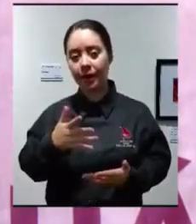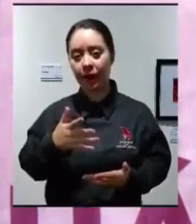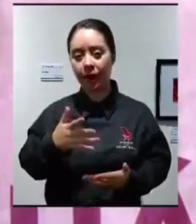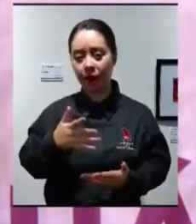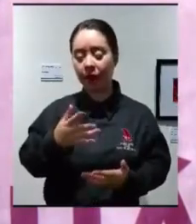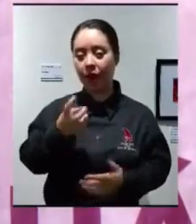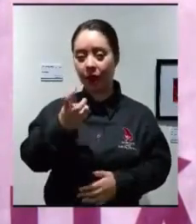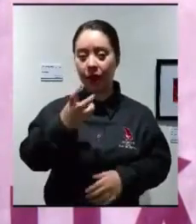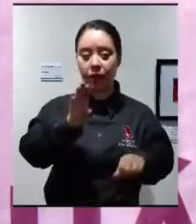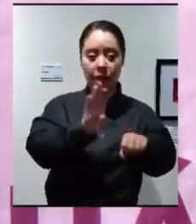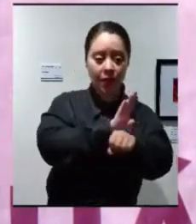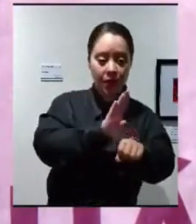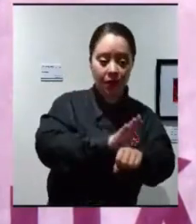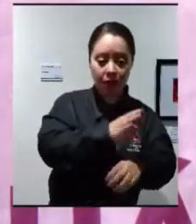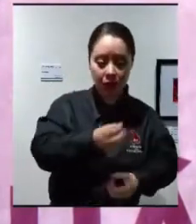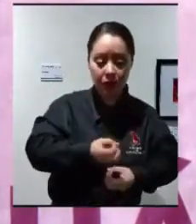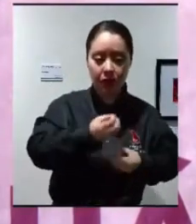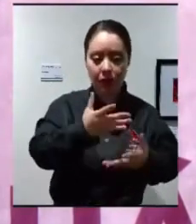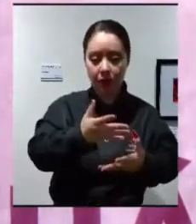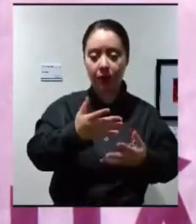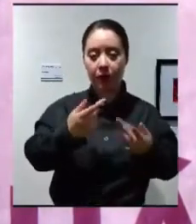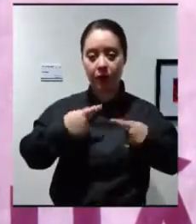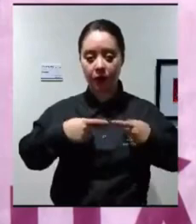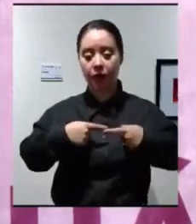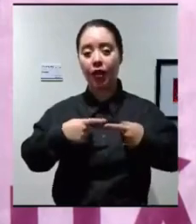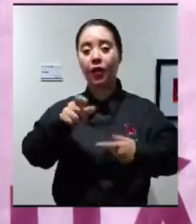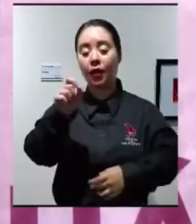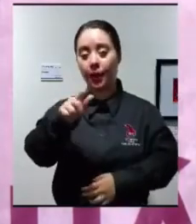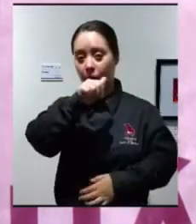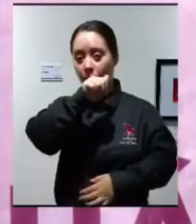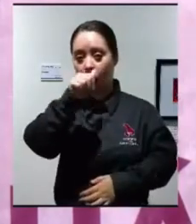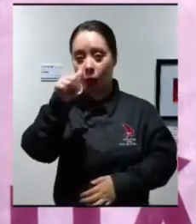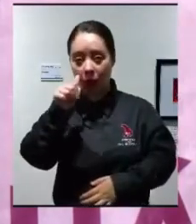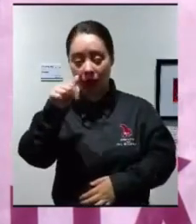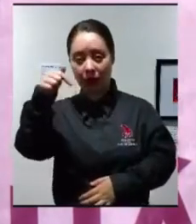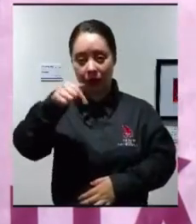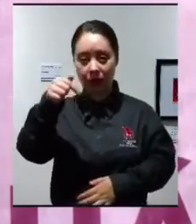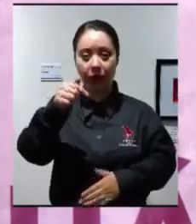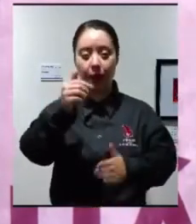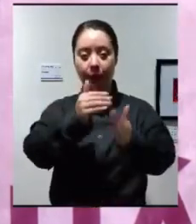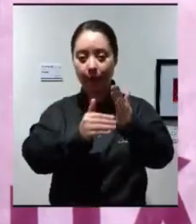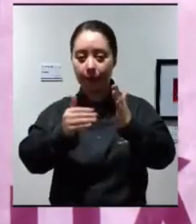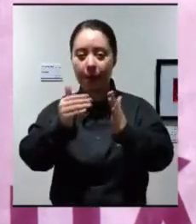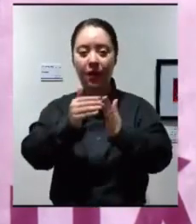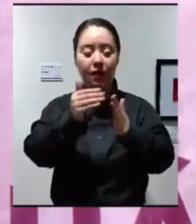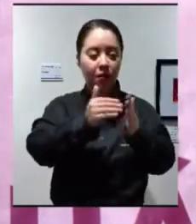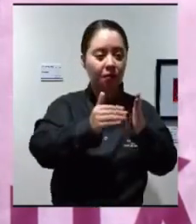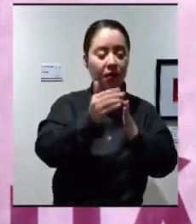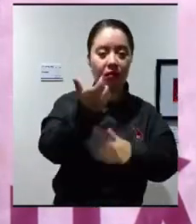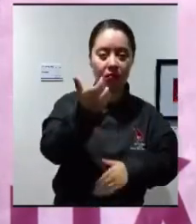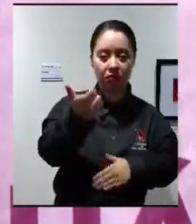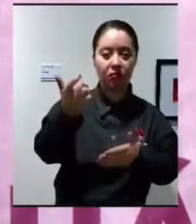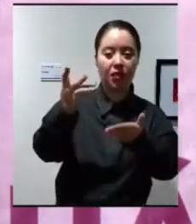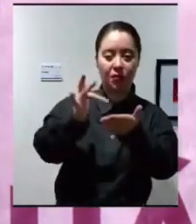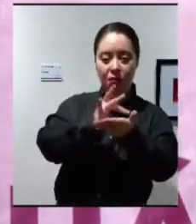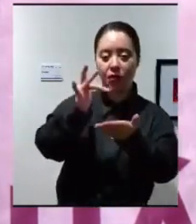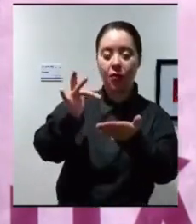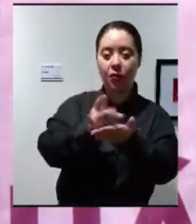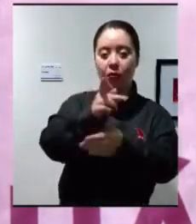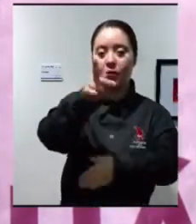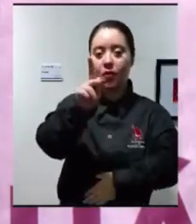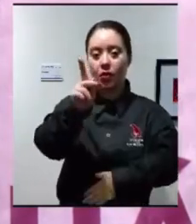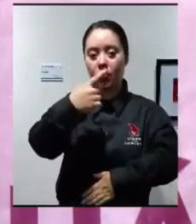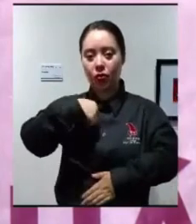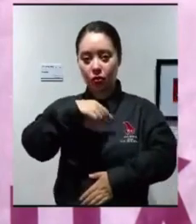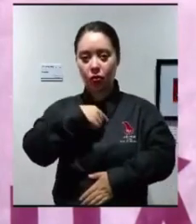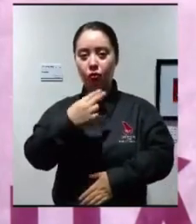beneficia a la ciudad aparte de que los juarenses reciben miles de millones de pesos en apoyos ese dinero pues en su gran mayoría se gasta en